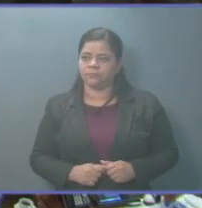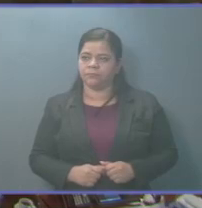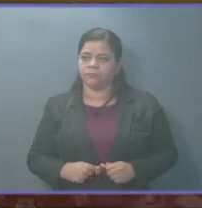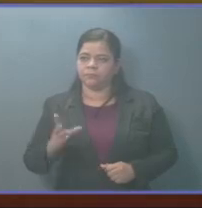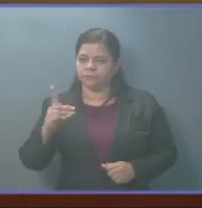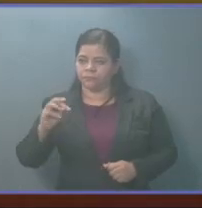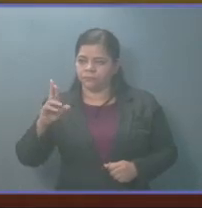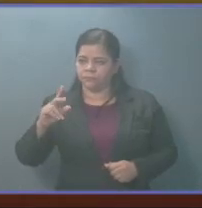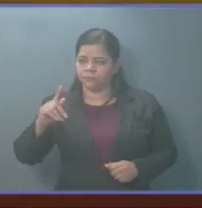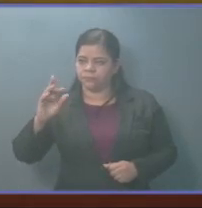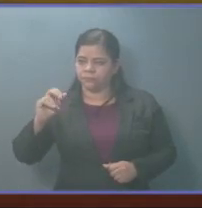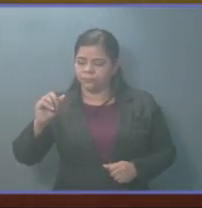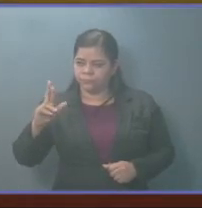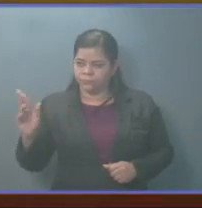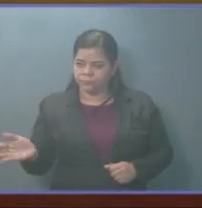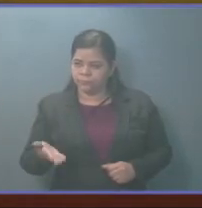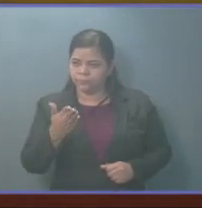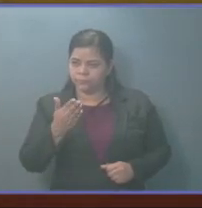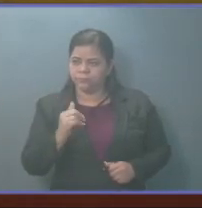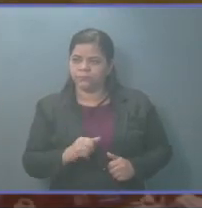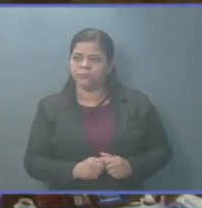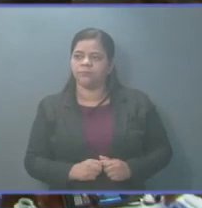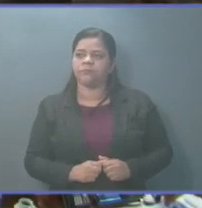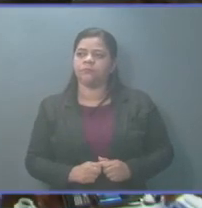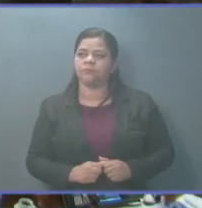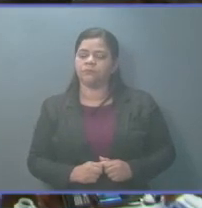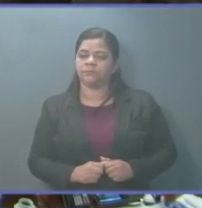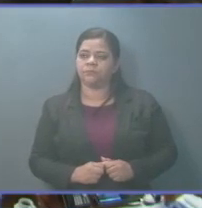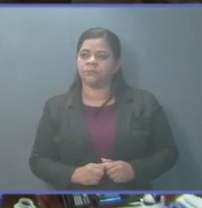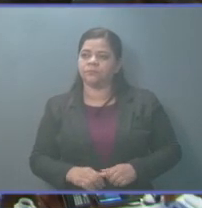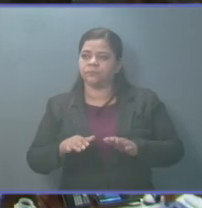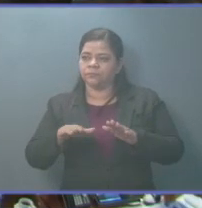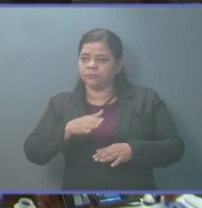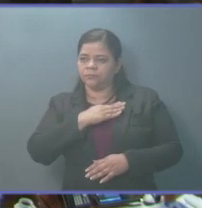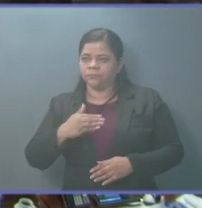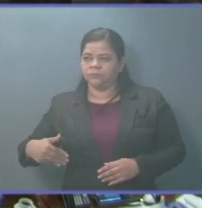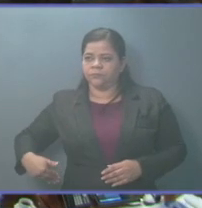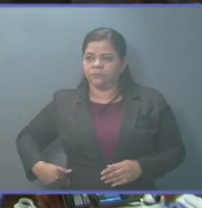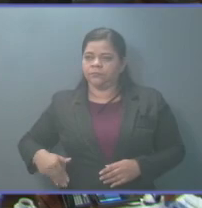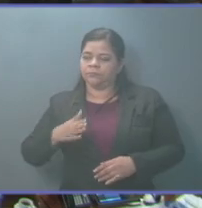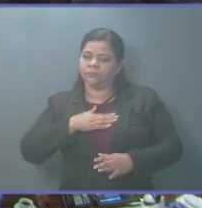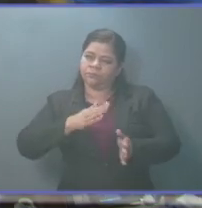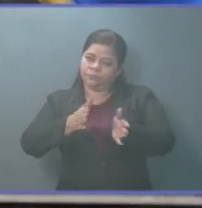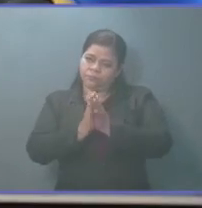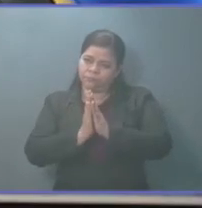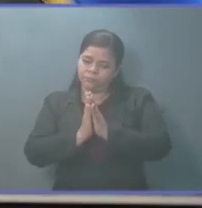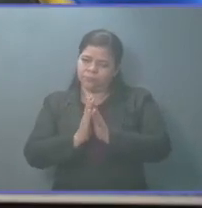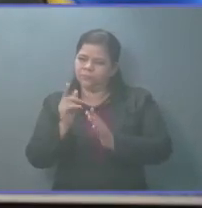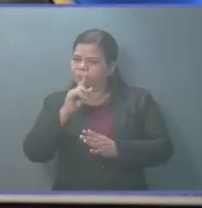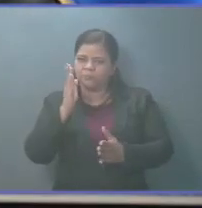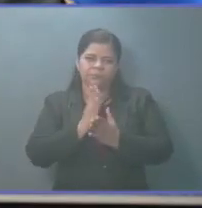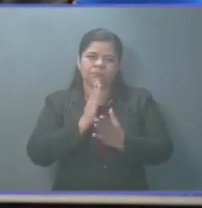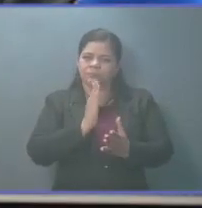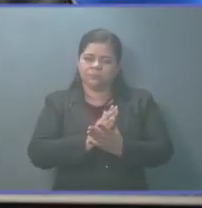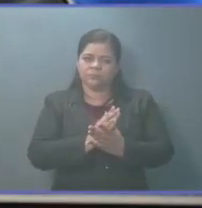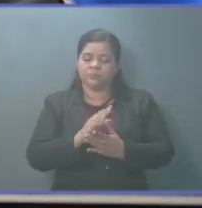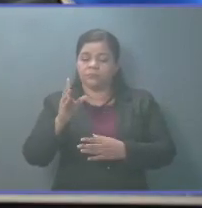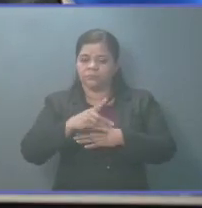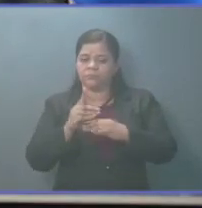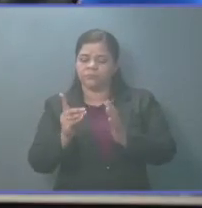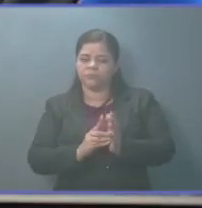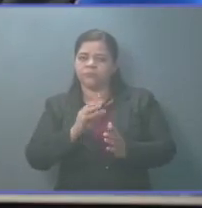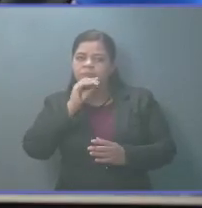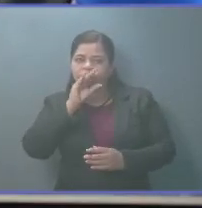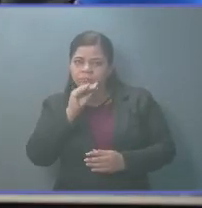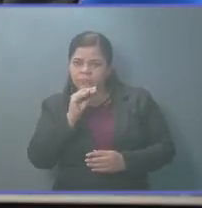Doctor Rodolfo Parker, tiene el uso de la palabra. Gracias, señor presidente, y pido que no esté siendo interrumpido por intervenciones de diputados en